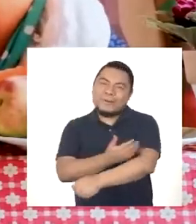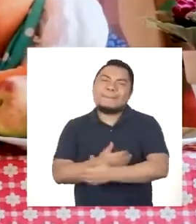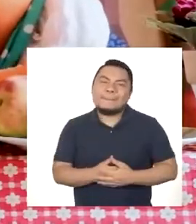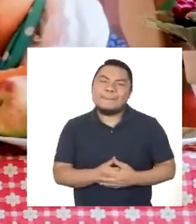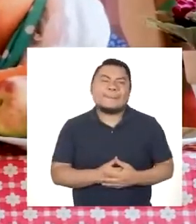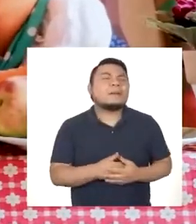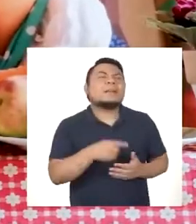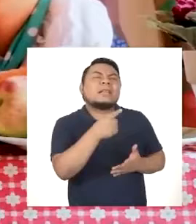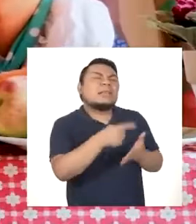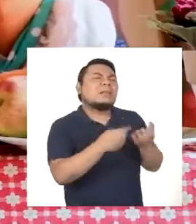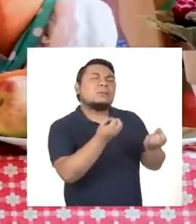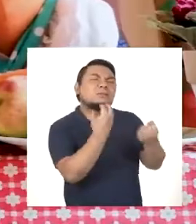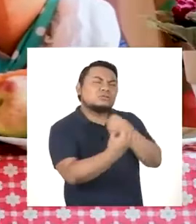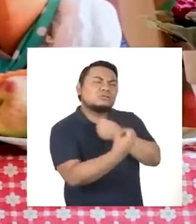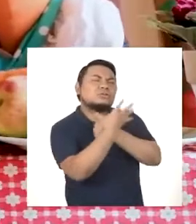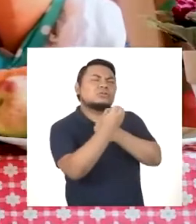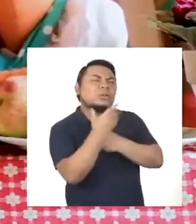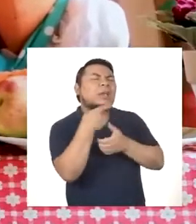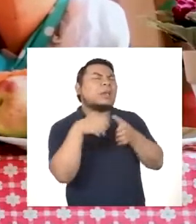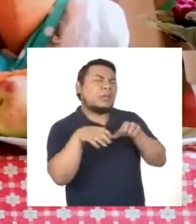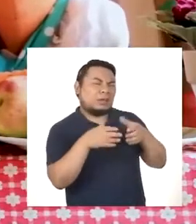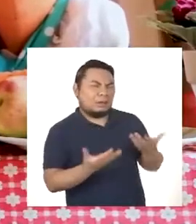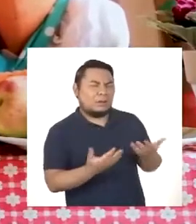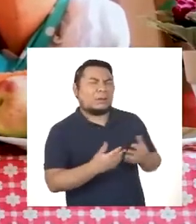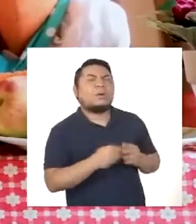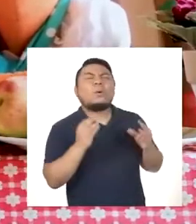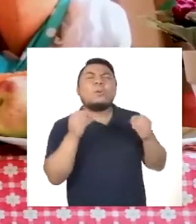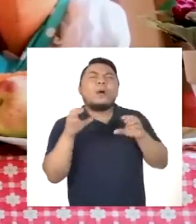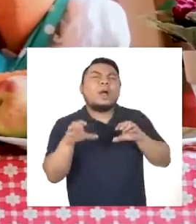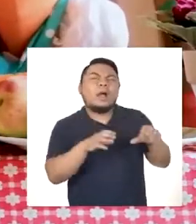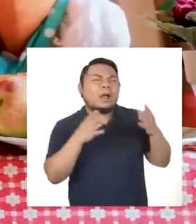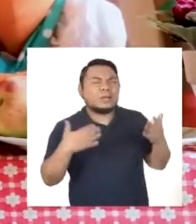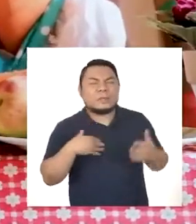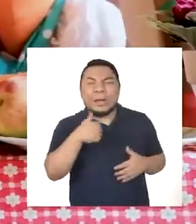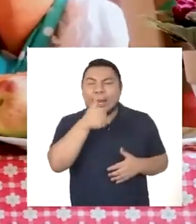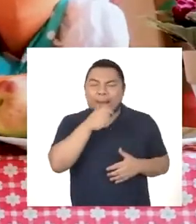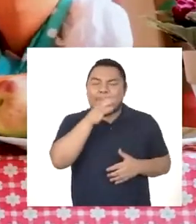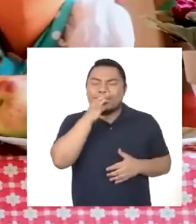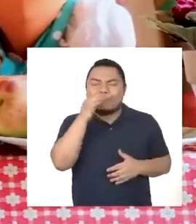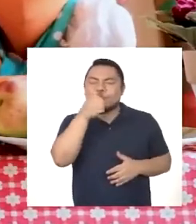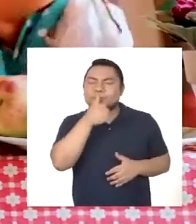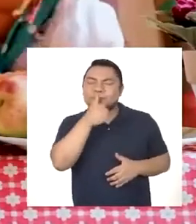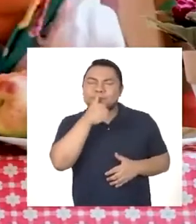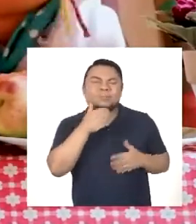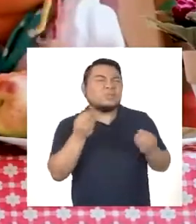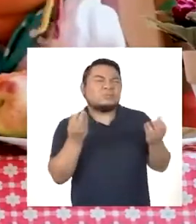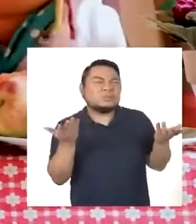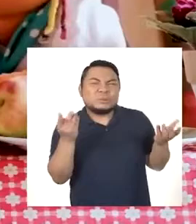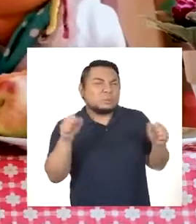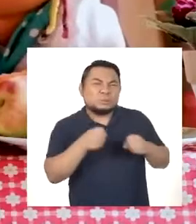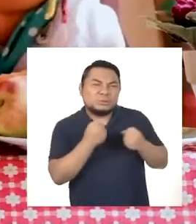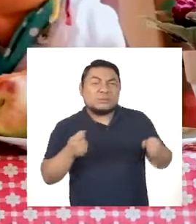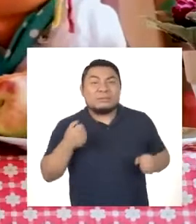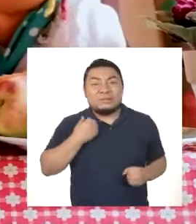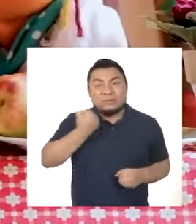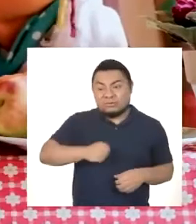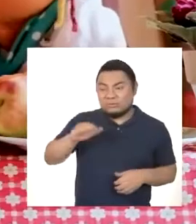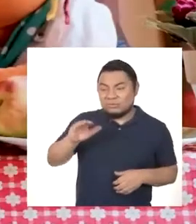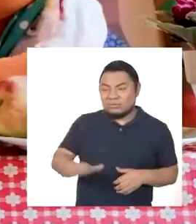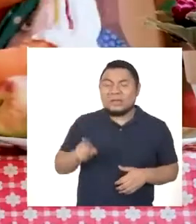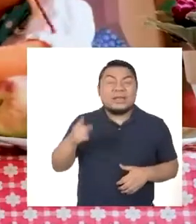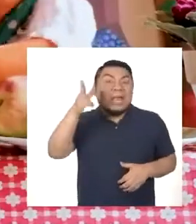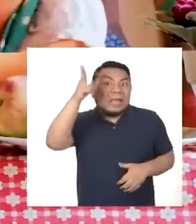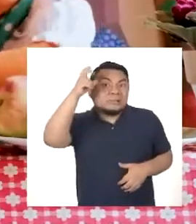me recomienda, Elvita? En verdad, no sé cómo hacer para tener paciencia. Encima, Jorgito es un niño